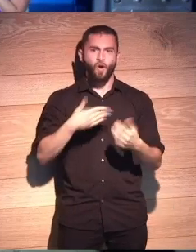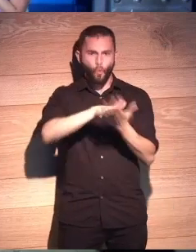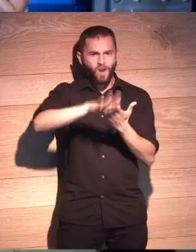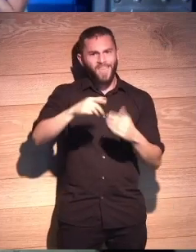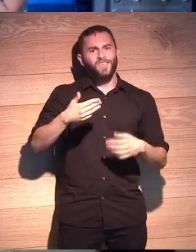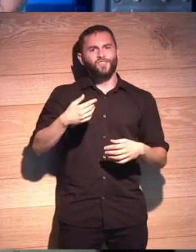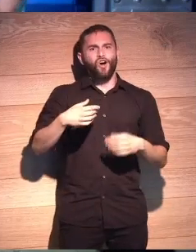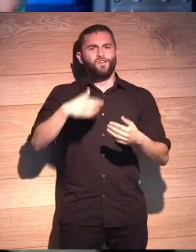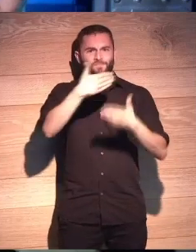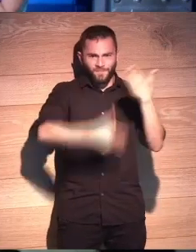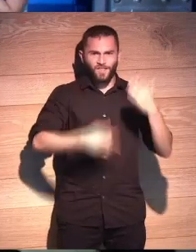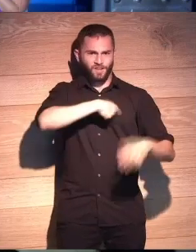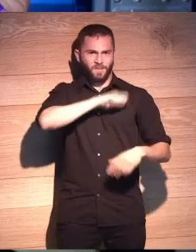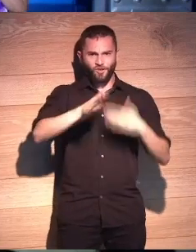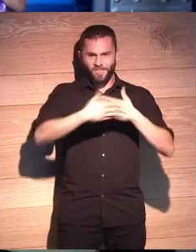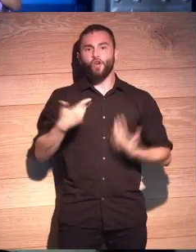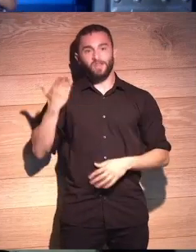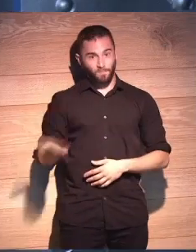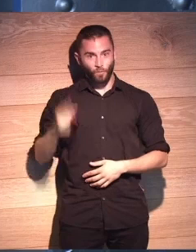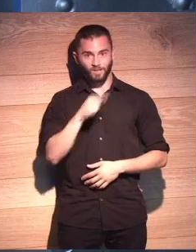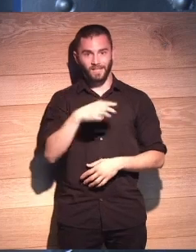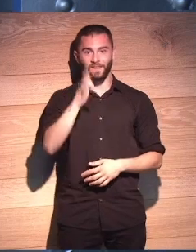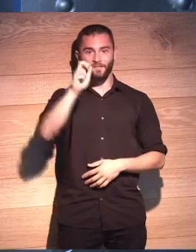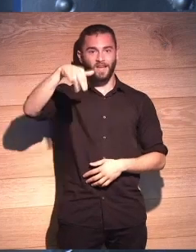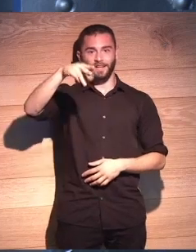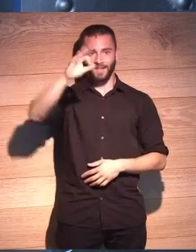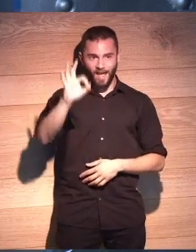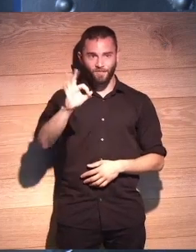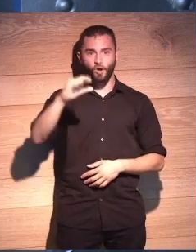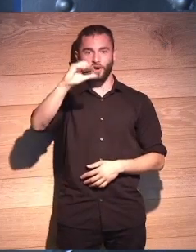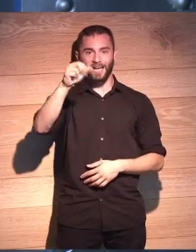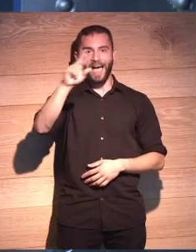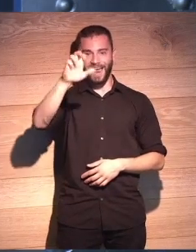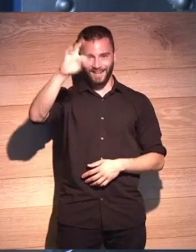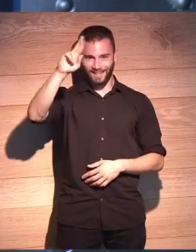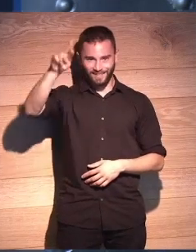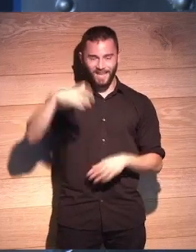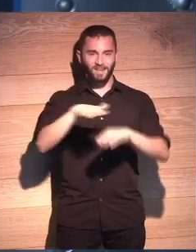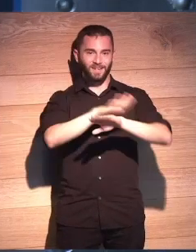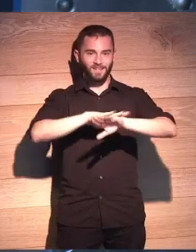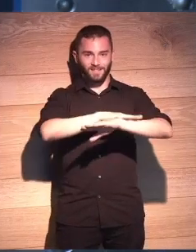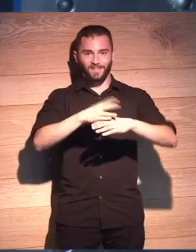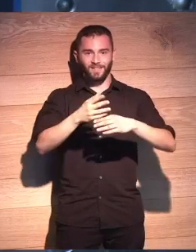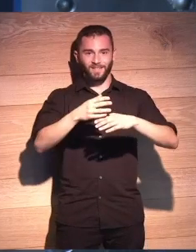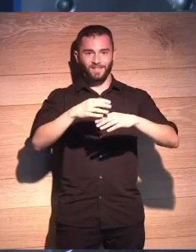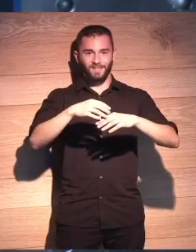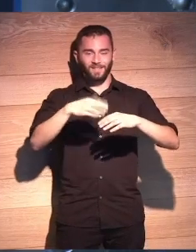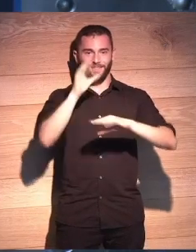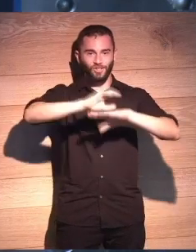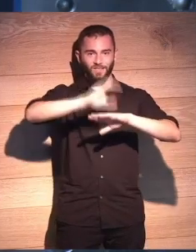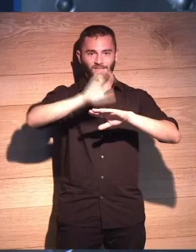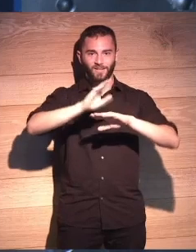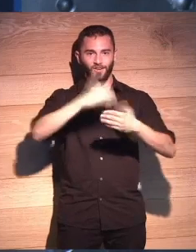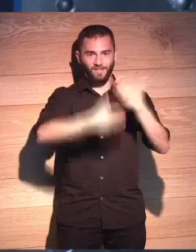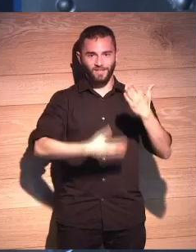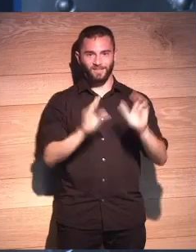de un gran periódico español que cerró y se la dijo a Fernando Lázaro Carreter, que era miembro del consejo editorial del periódico. Con